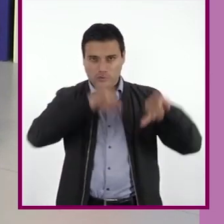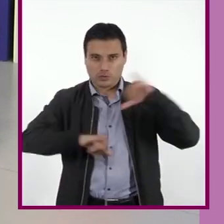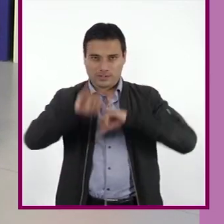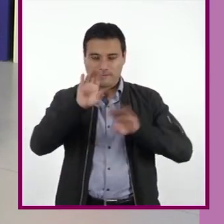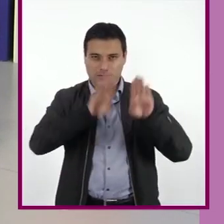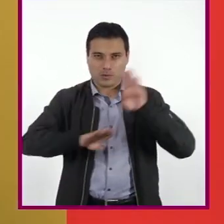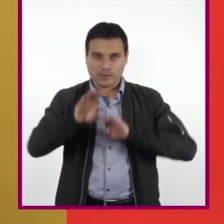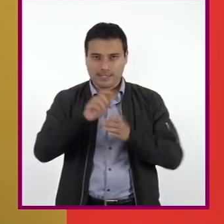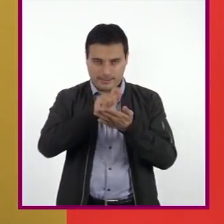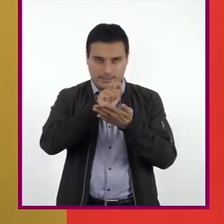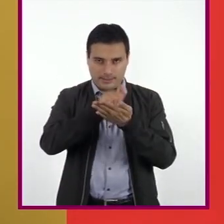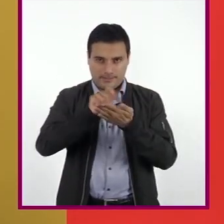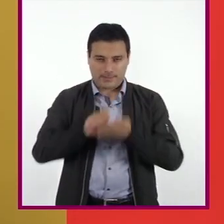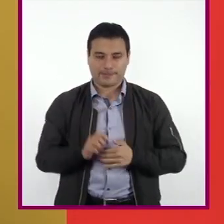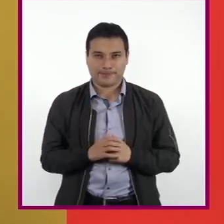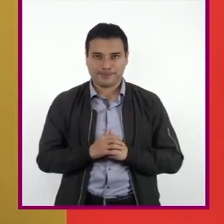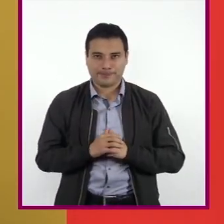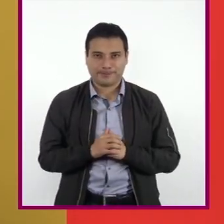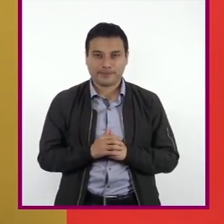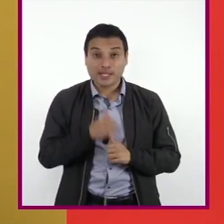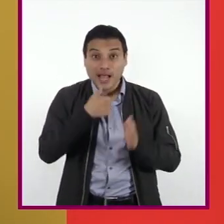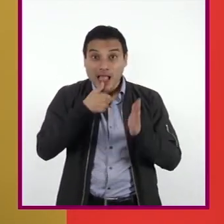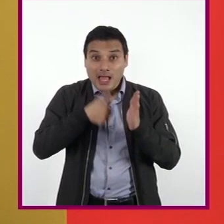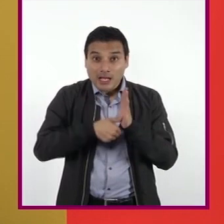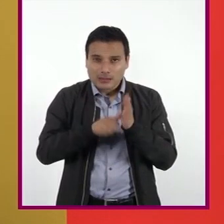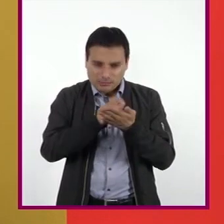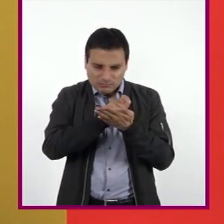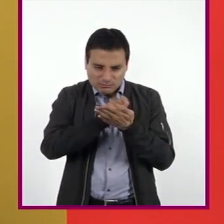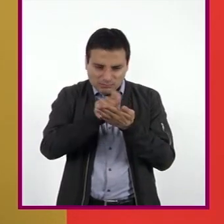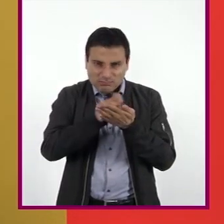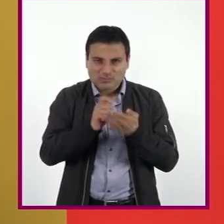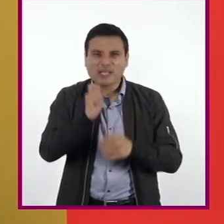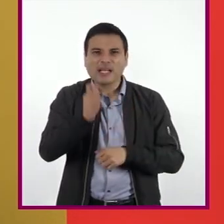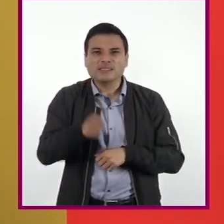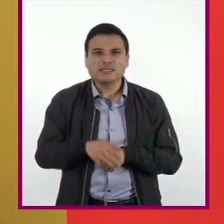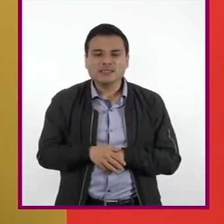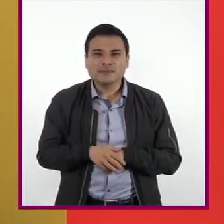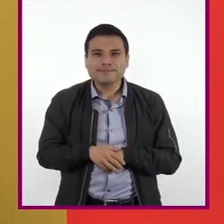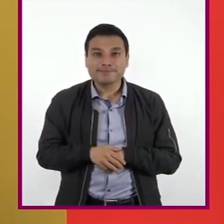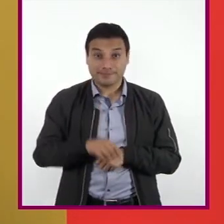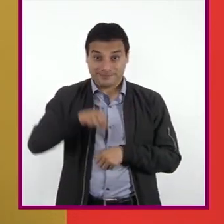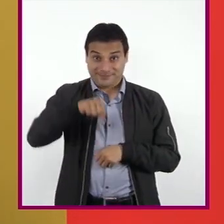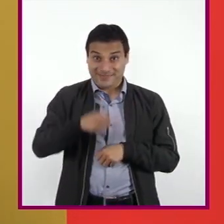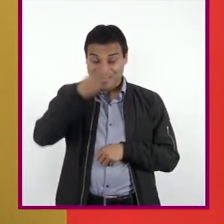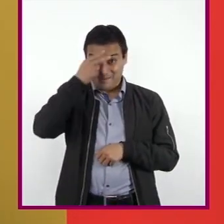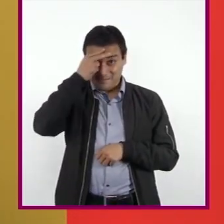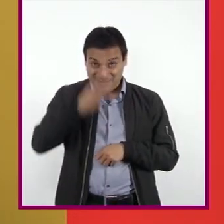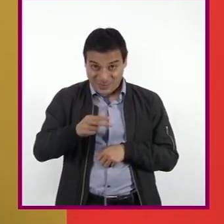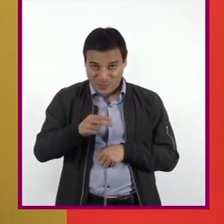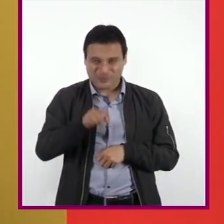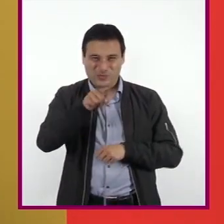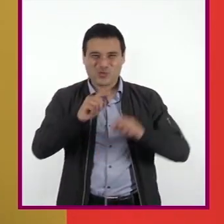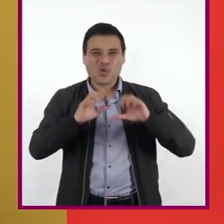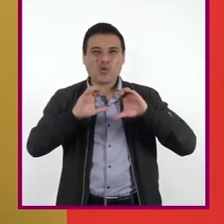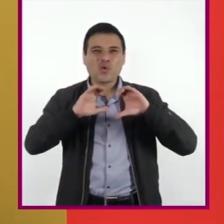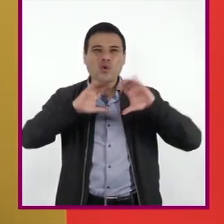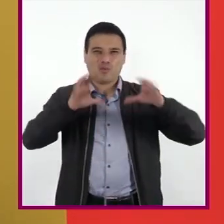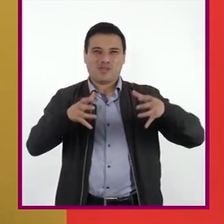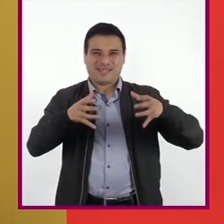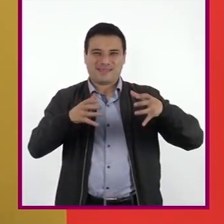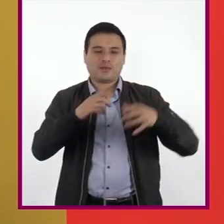biología. En esa carta resalten una tradición o costumbre típica de su comunidad o